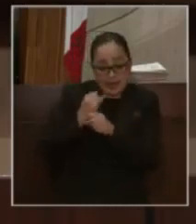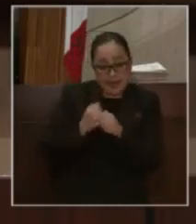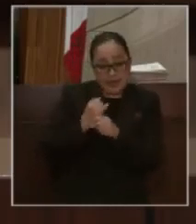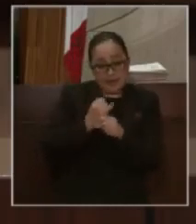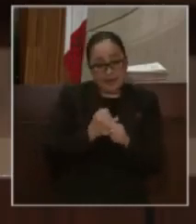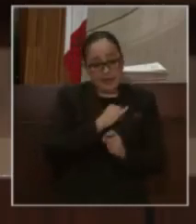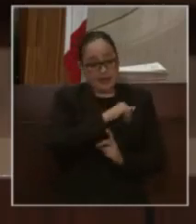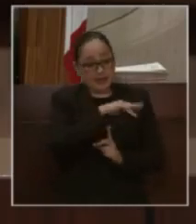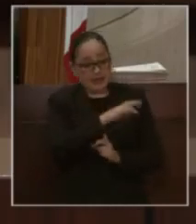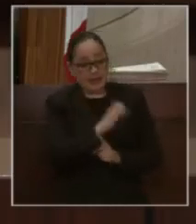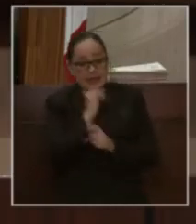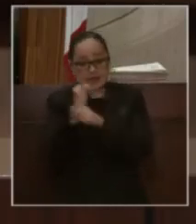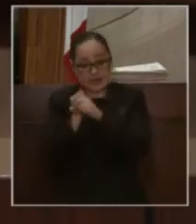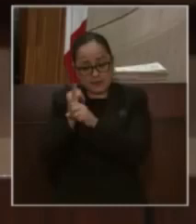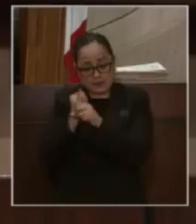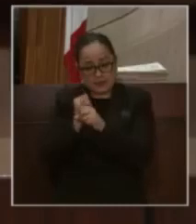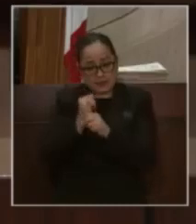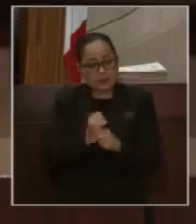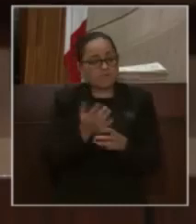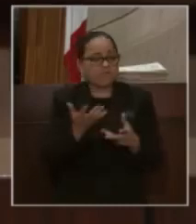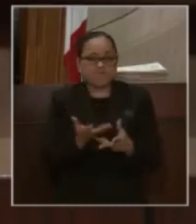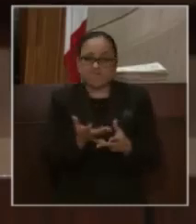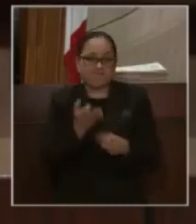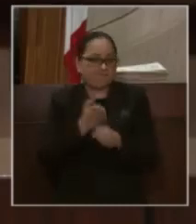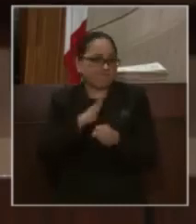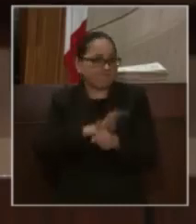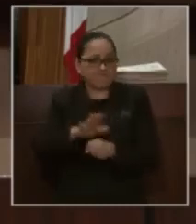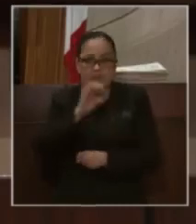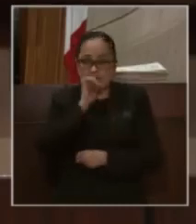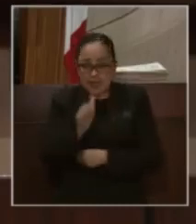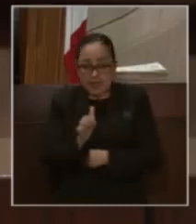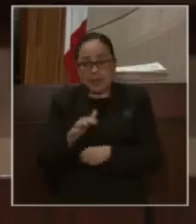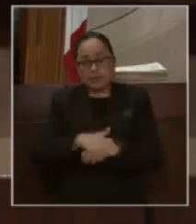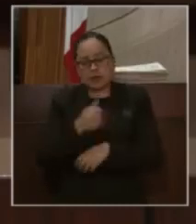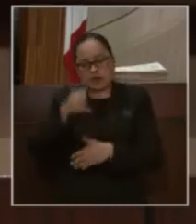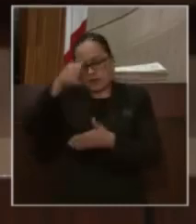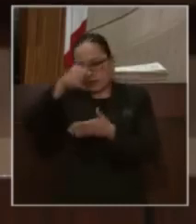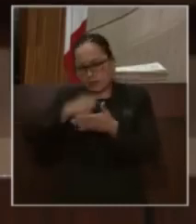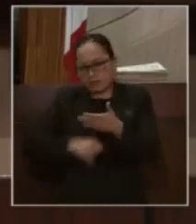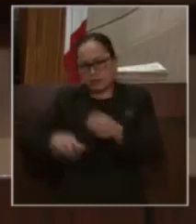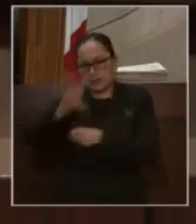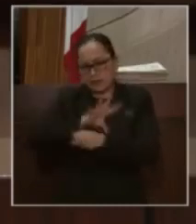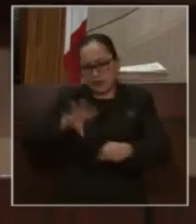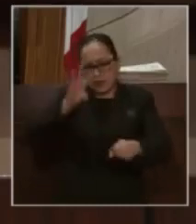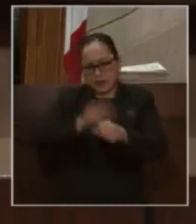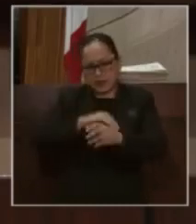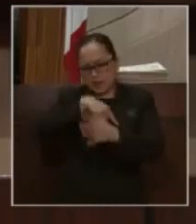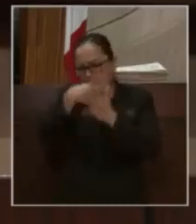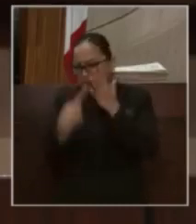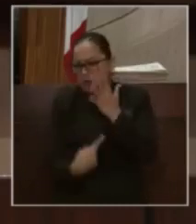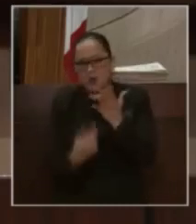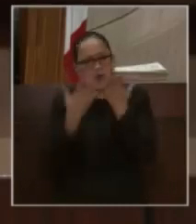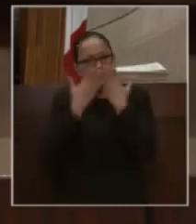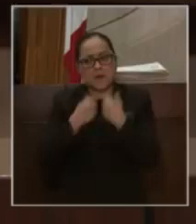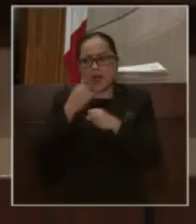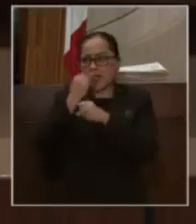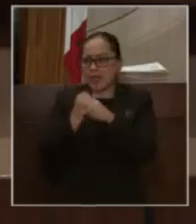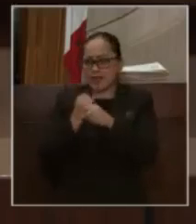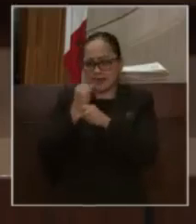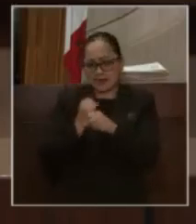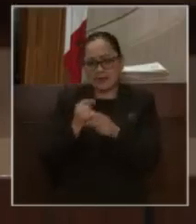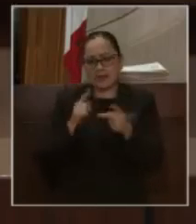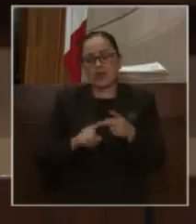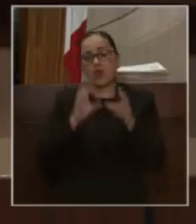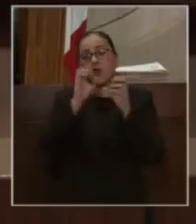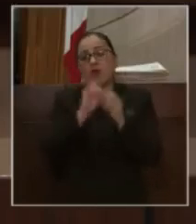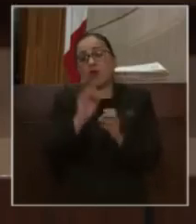que hizo el INE fue insuficiente, ya que no se indagó de manera integral el origen y la